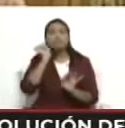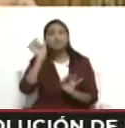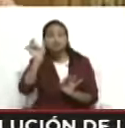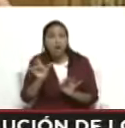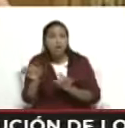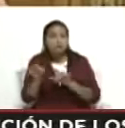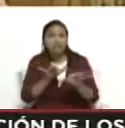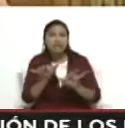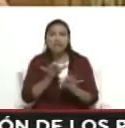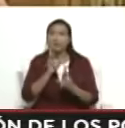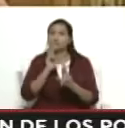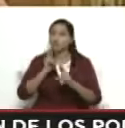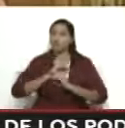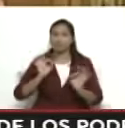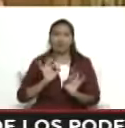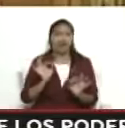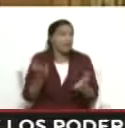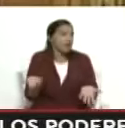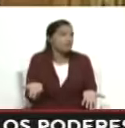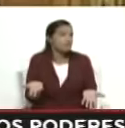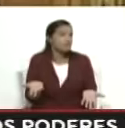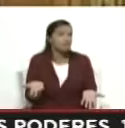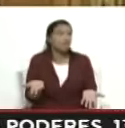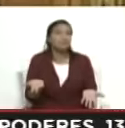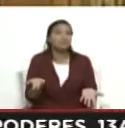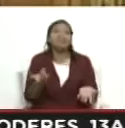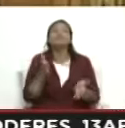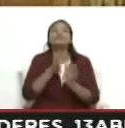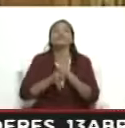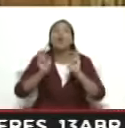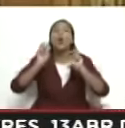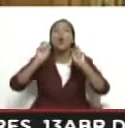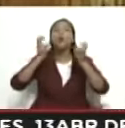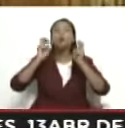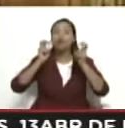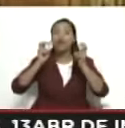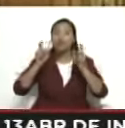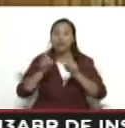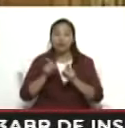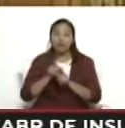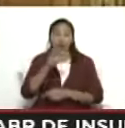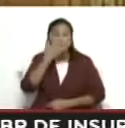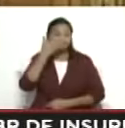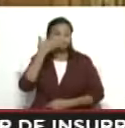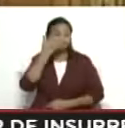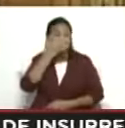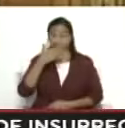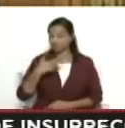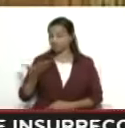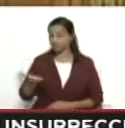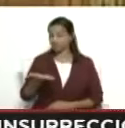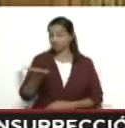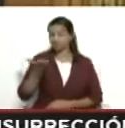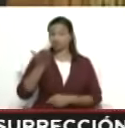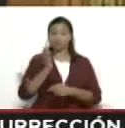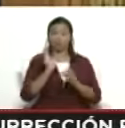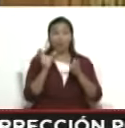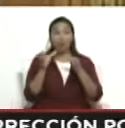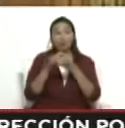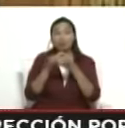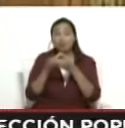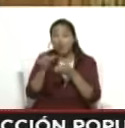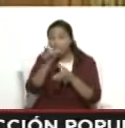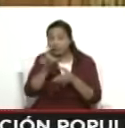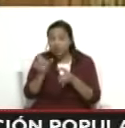de privilegio. Es un tema de privilegio, de creer que este país era de ellos, de un pequeño grupo, de odio